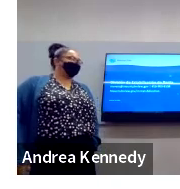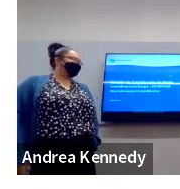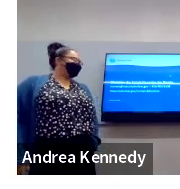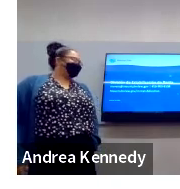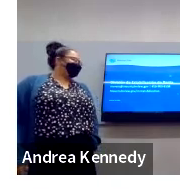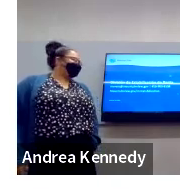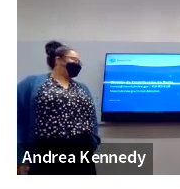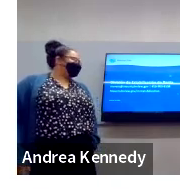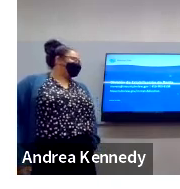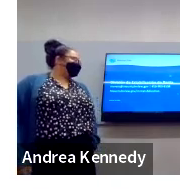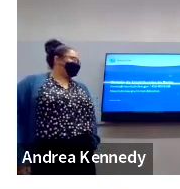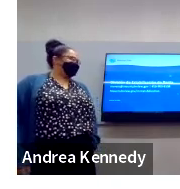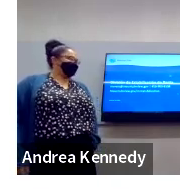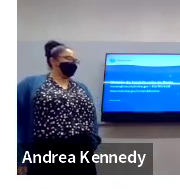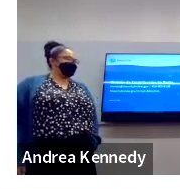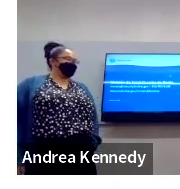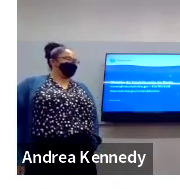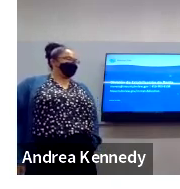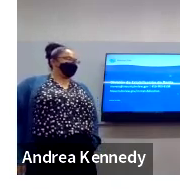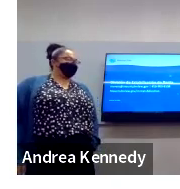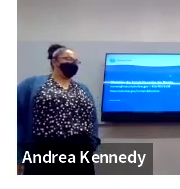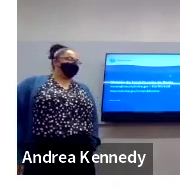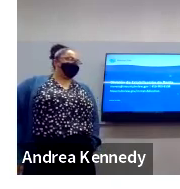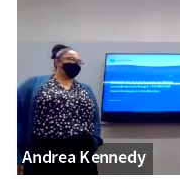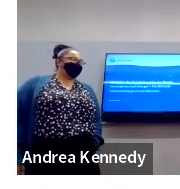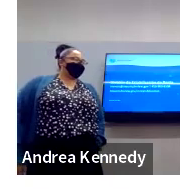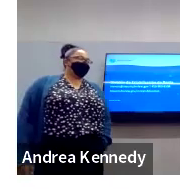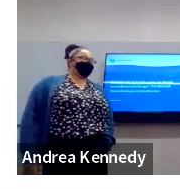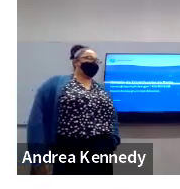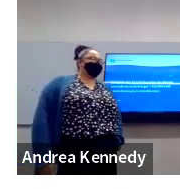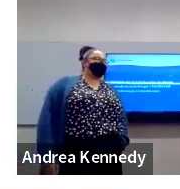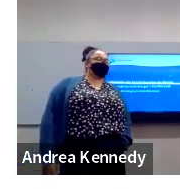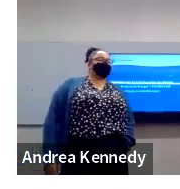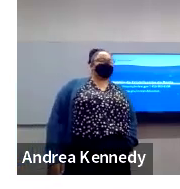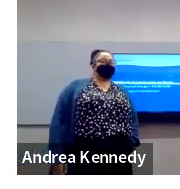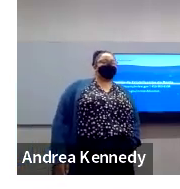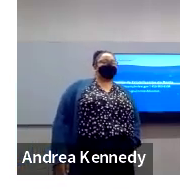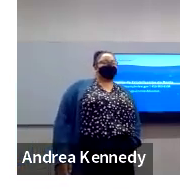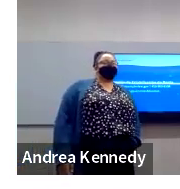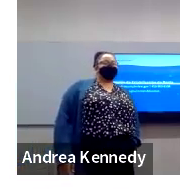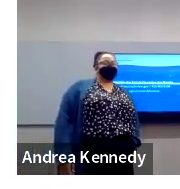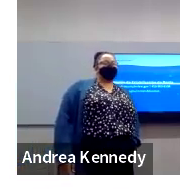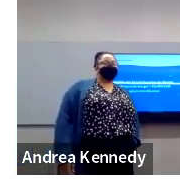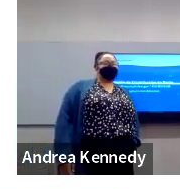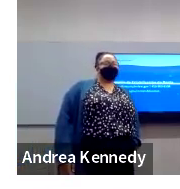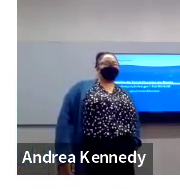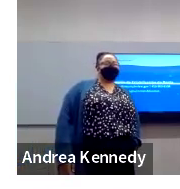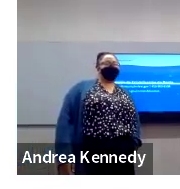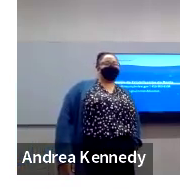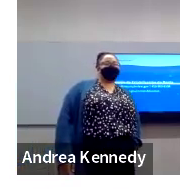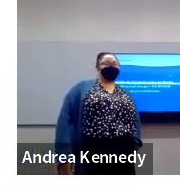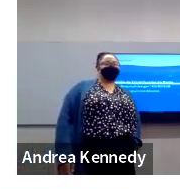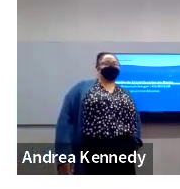antes de su llamada. Y también si quiere nada más saber más sobre la estabilización de renta, también